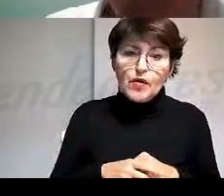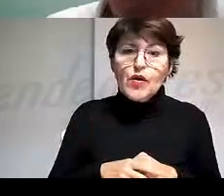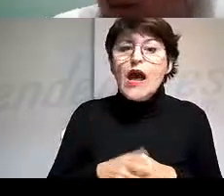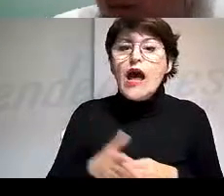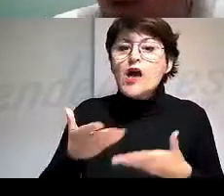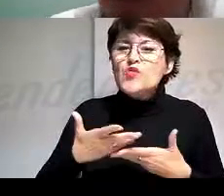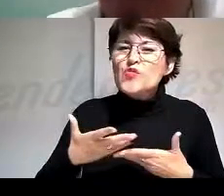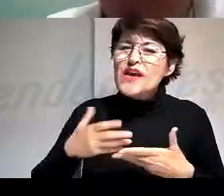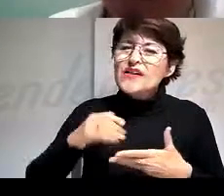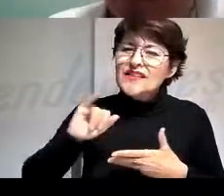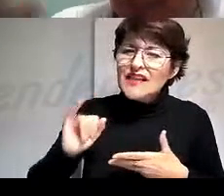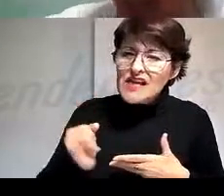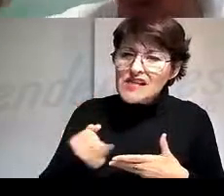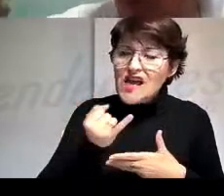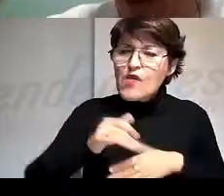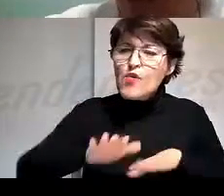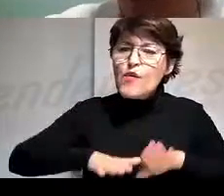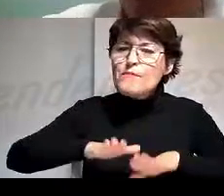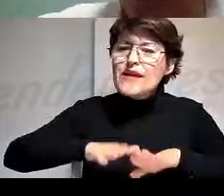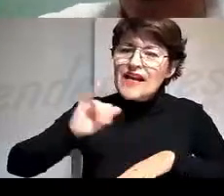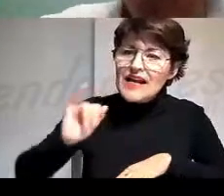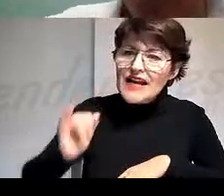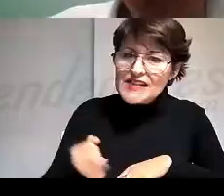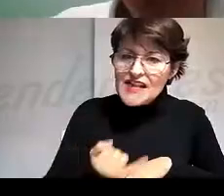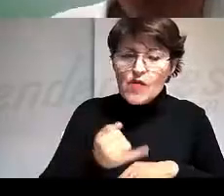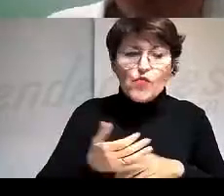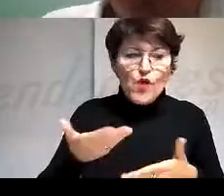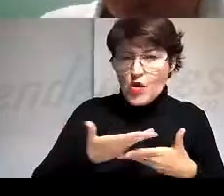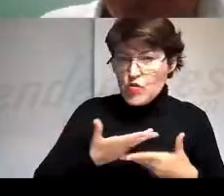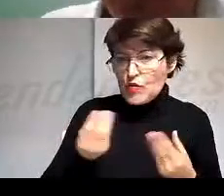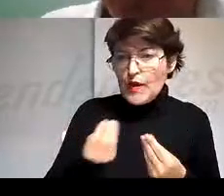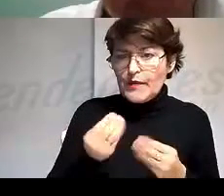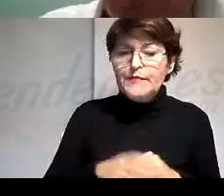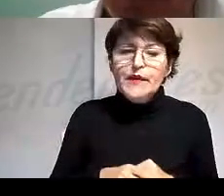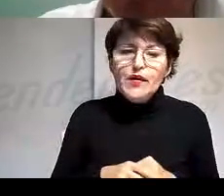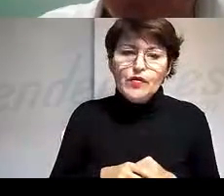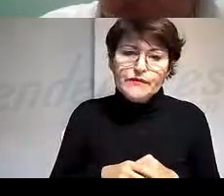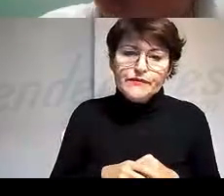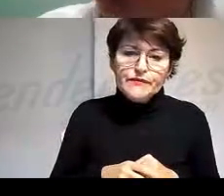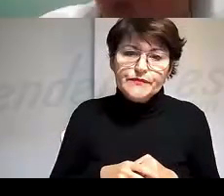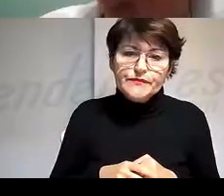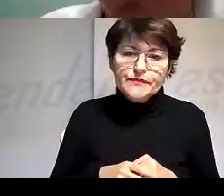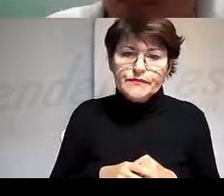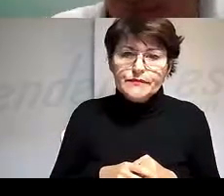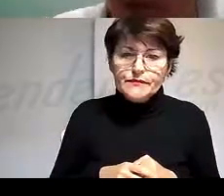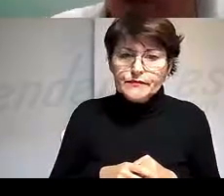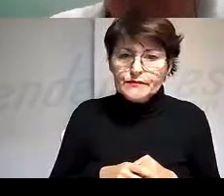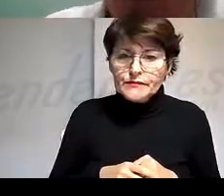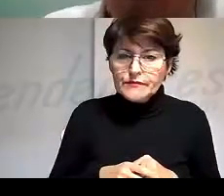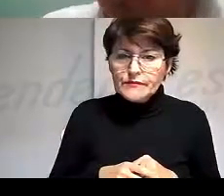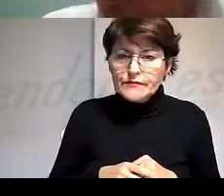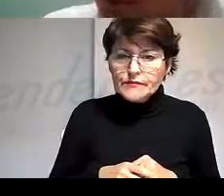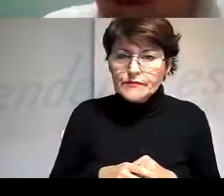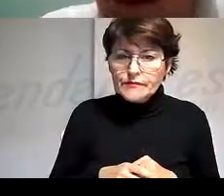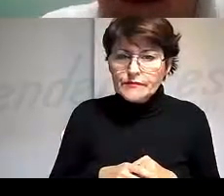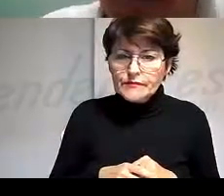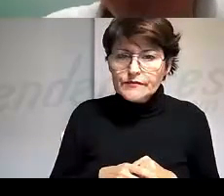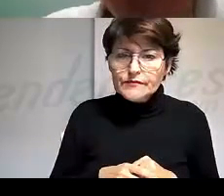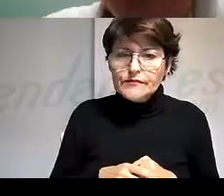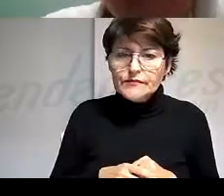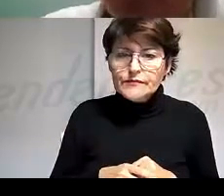demás circulatorios, cuyo mecanismo sería también la insuficiencia venosa o un proceso vascular, pues nos puede